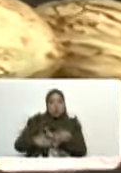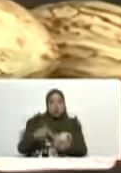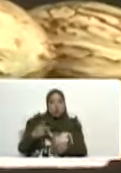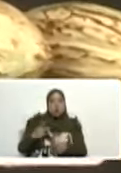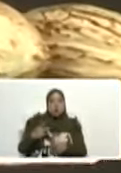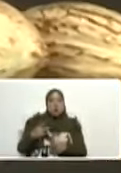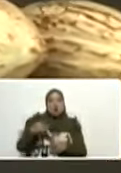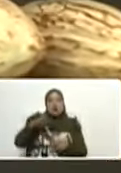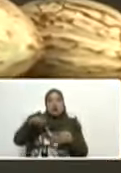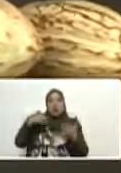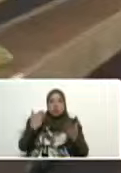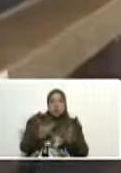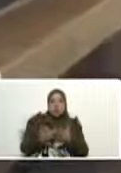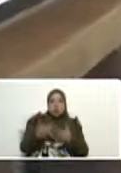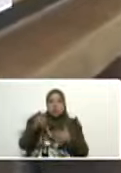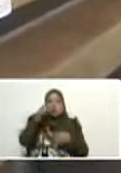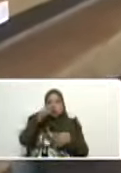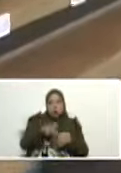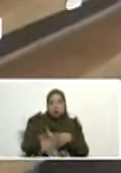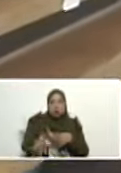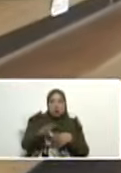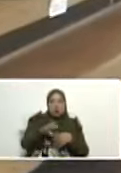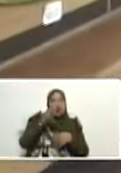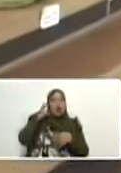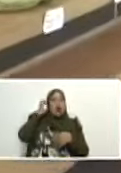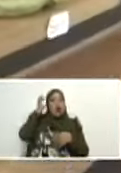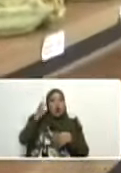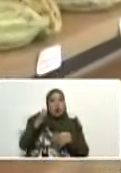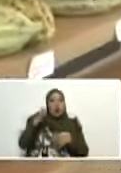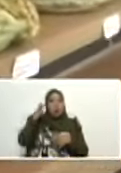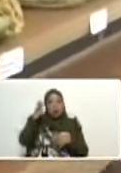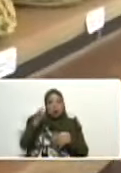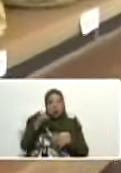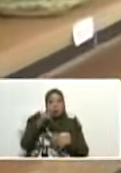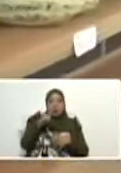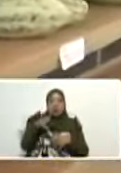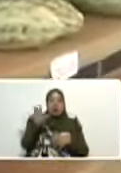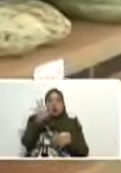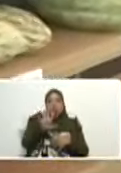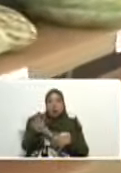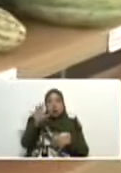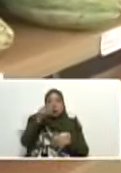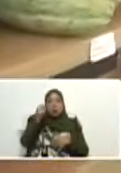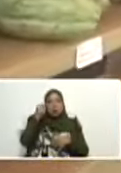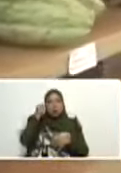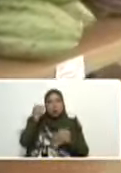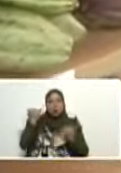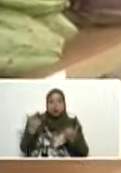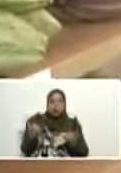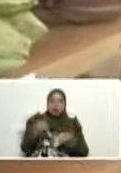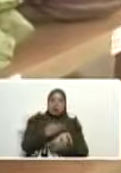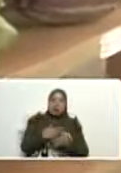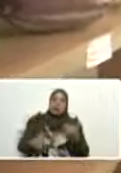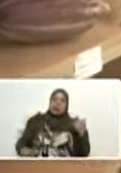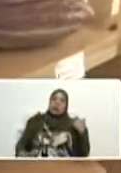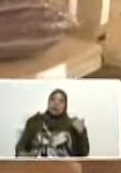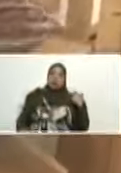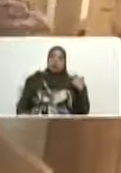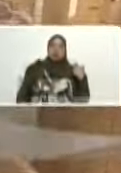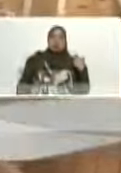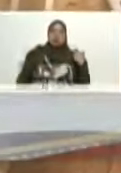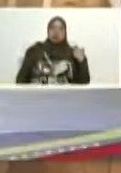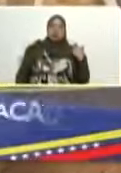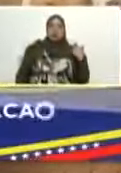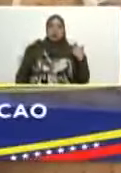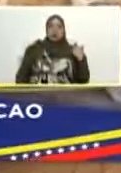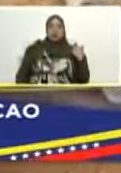a hacer llegar a Europa, a Euroasia, a la China. Verdaderamente, presidente, que hoy